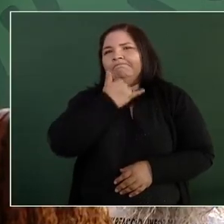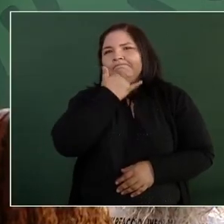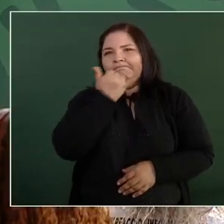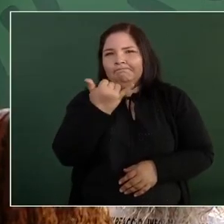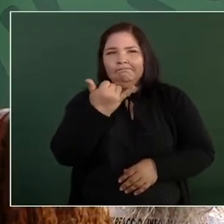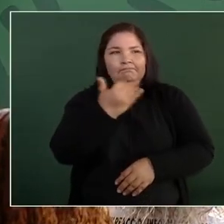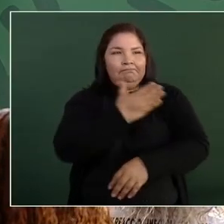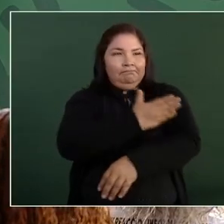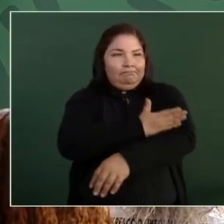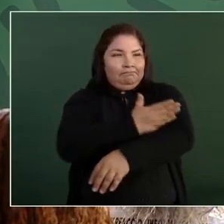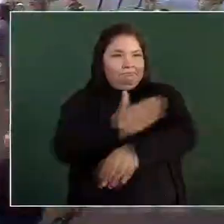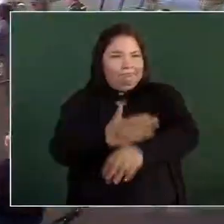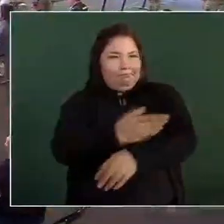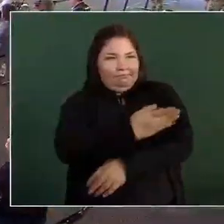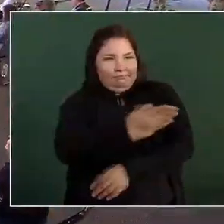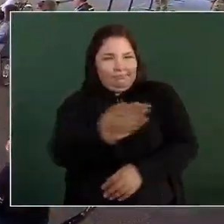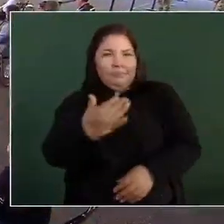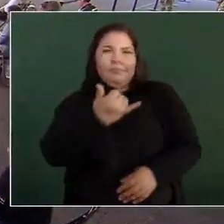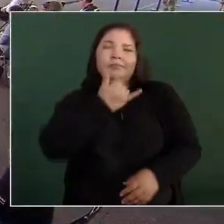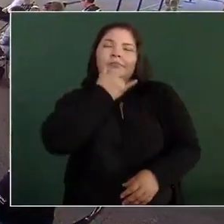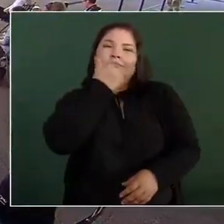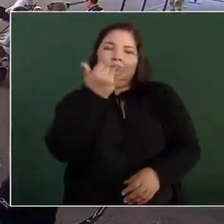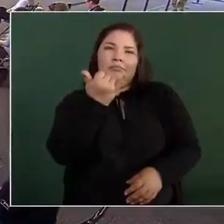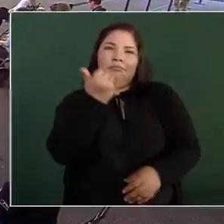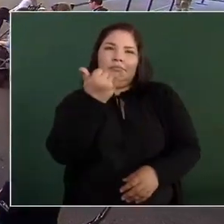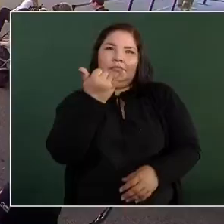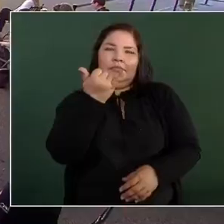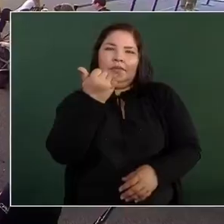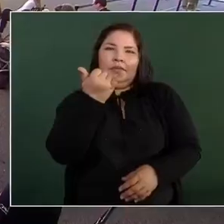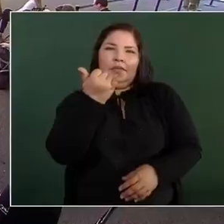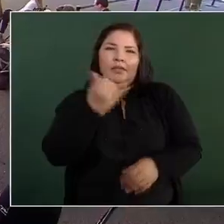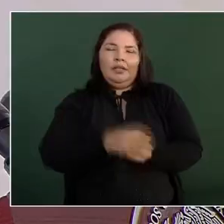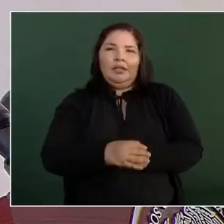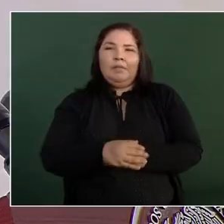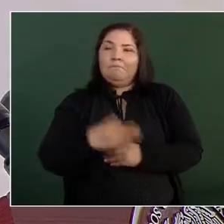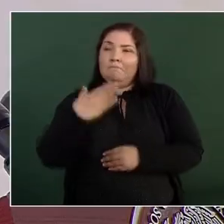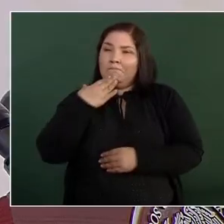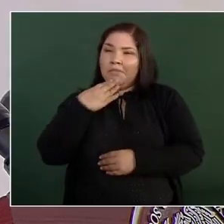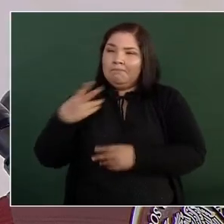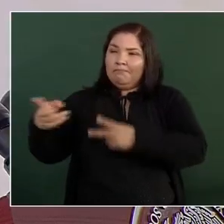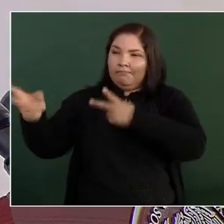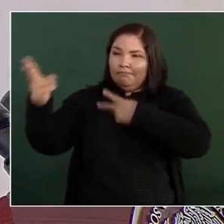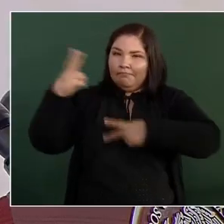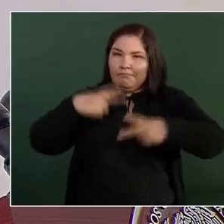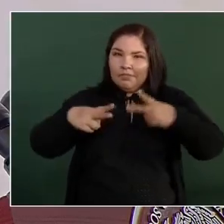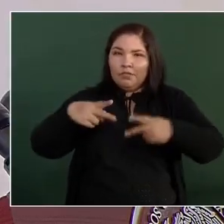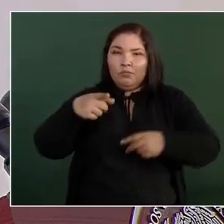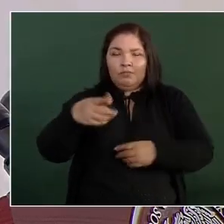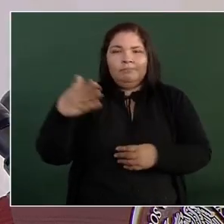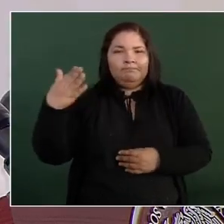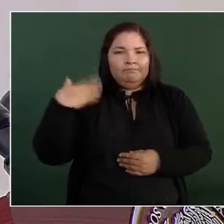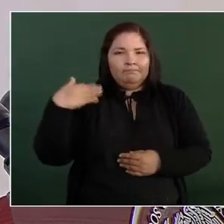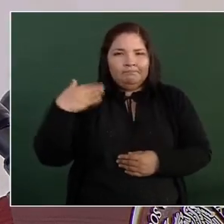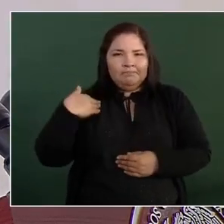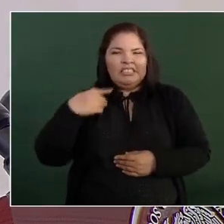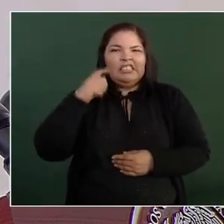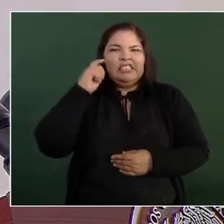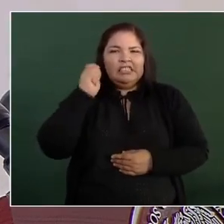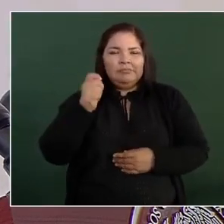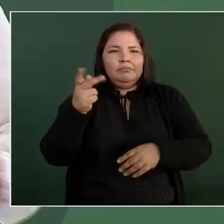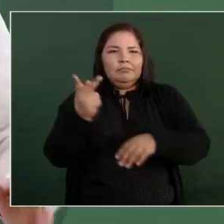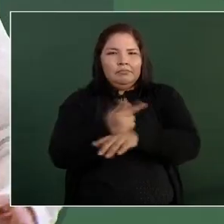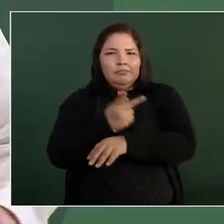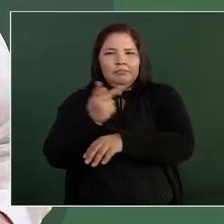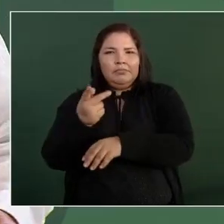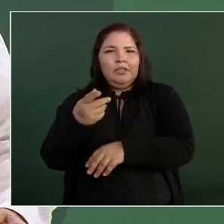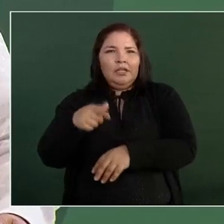al gabinete y demás, dicho eso, le reitero la bienvenida. Quiero que esté enterado simplemente usted y que estén enterados